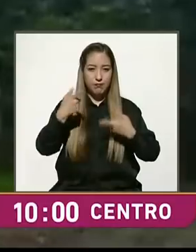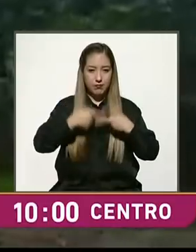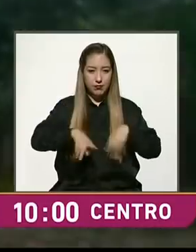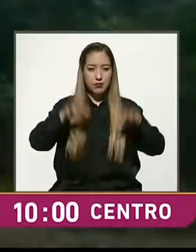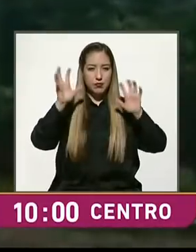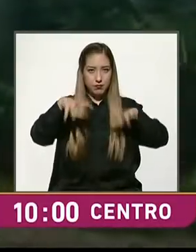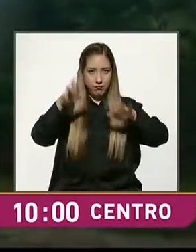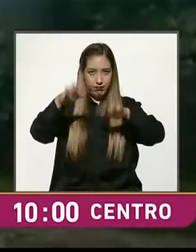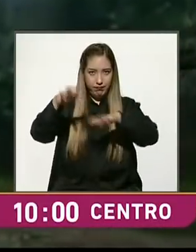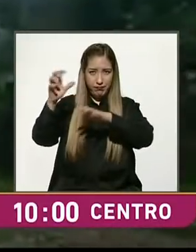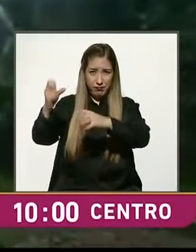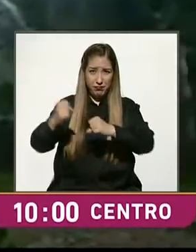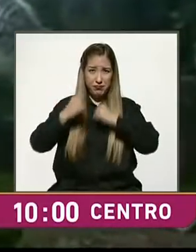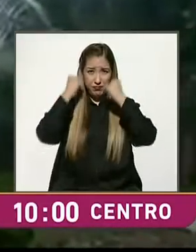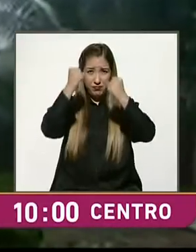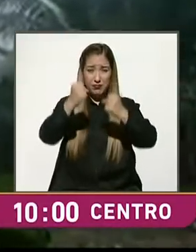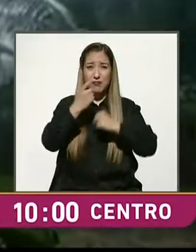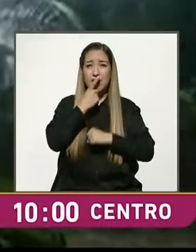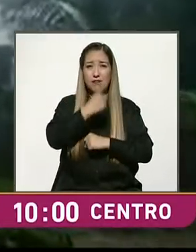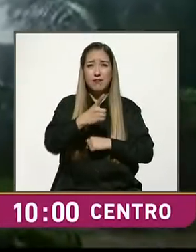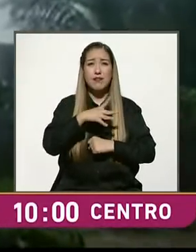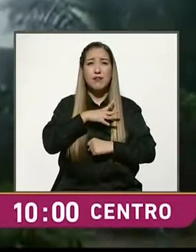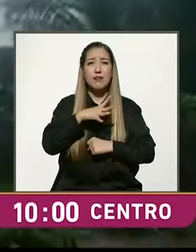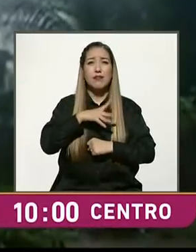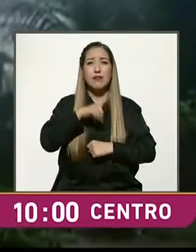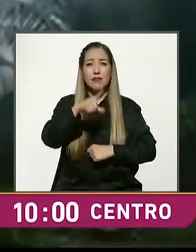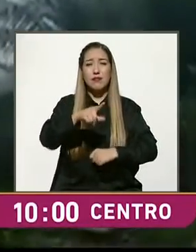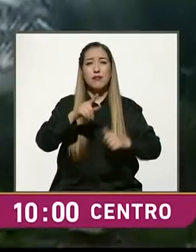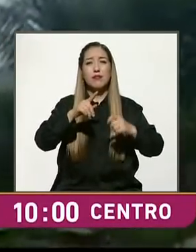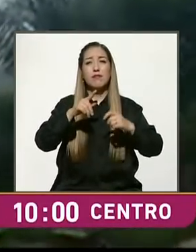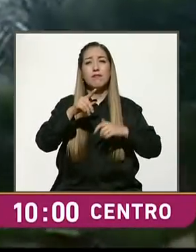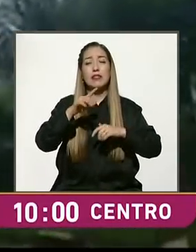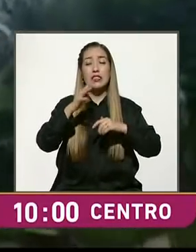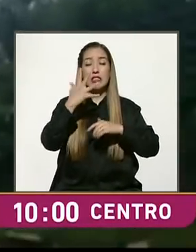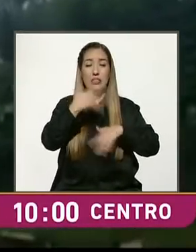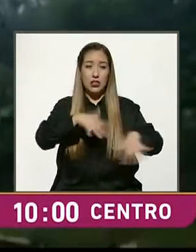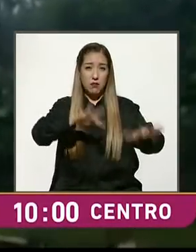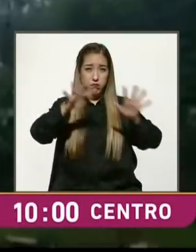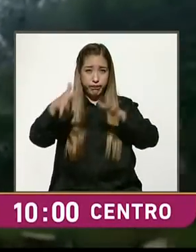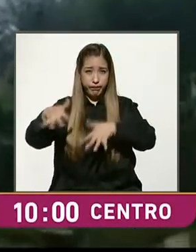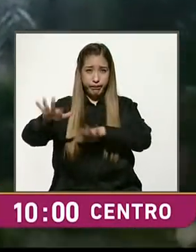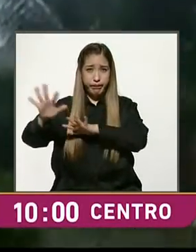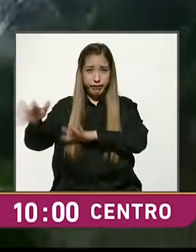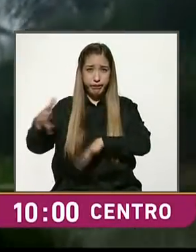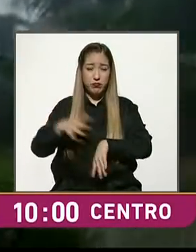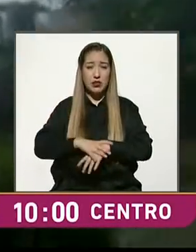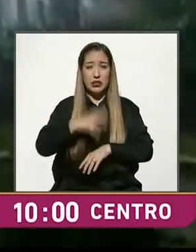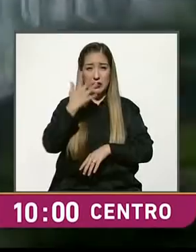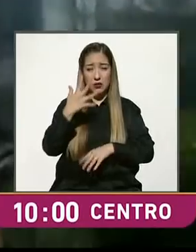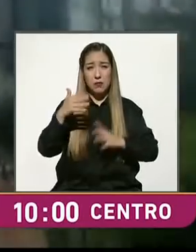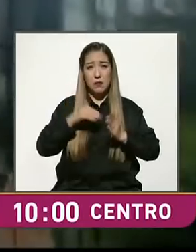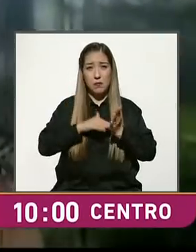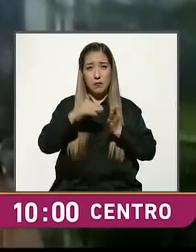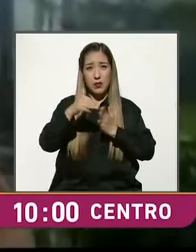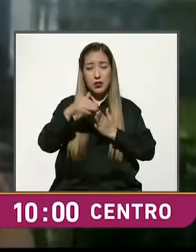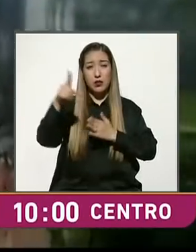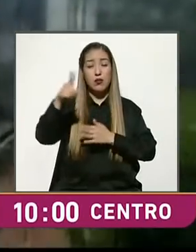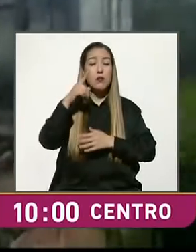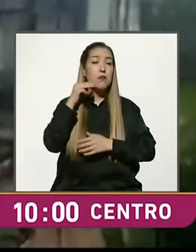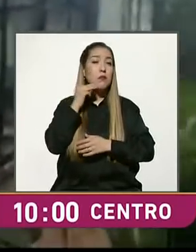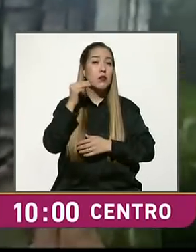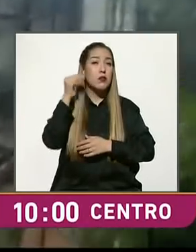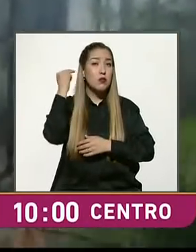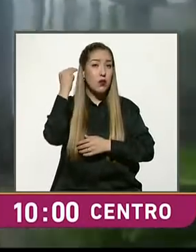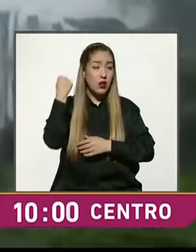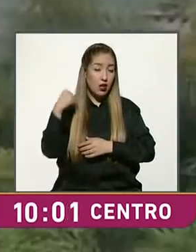Servicio Meteorológico Nacional destacó que se pronostica oleaje de hasta 5 metros en los estados de Guerrero, Michoacán y Oaxaca.